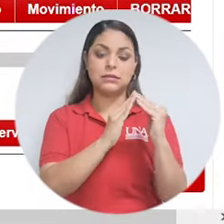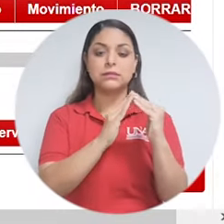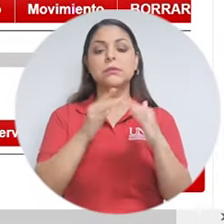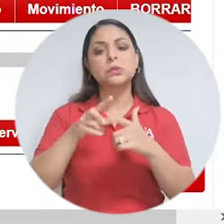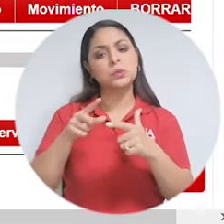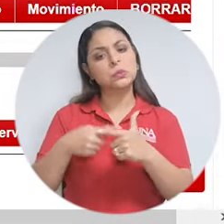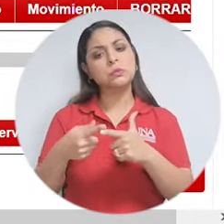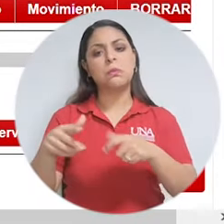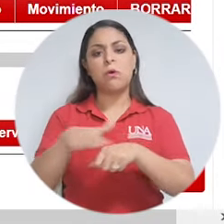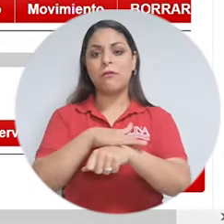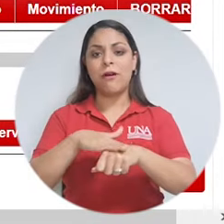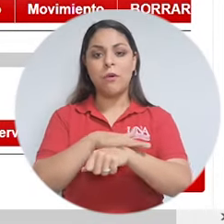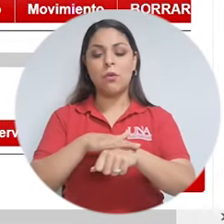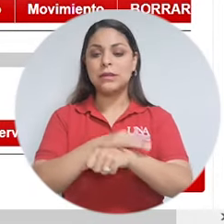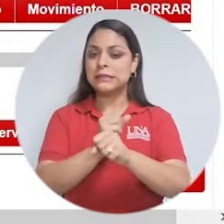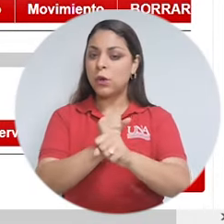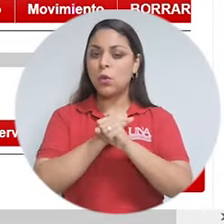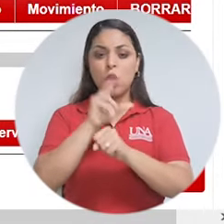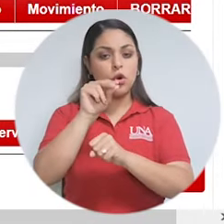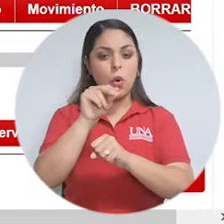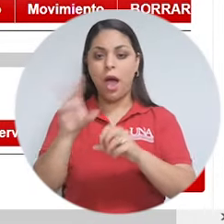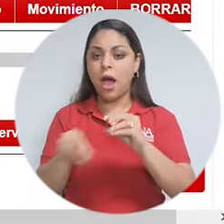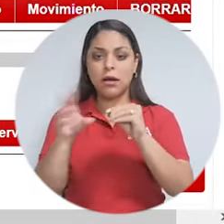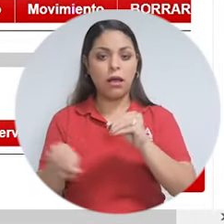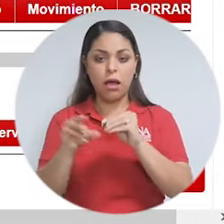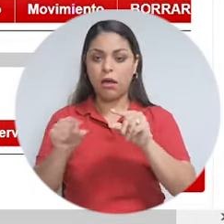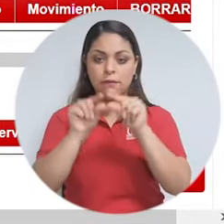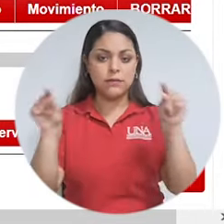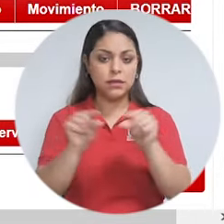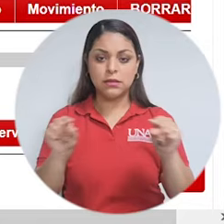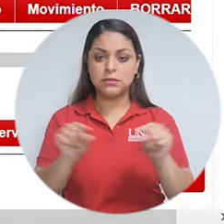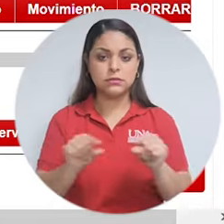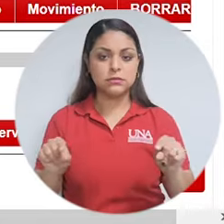por favor, asegúrese de no agregar filas.